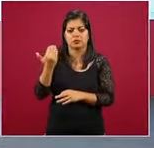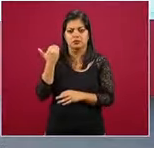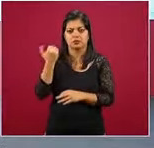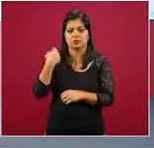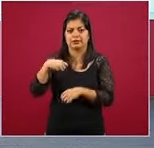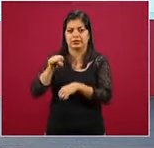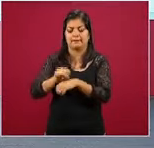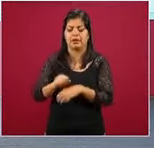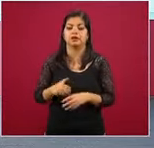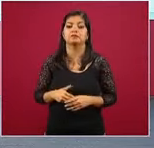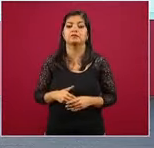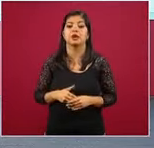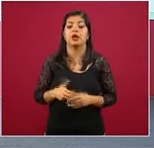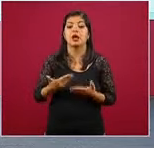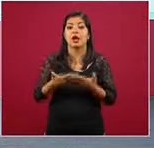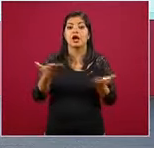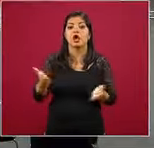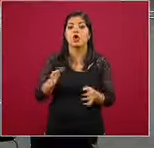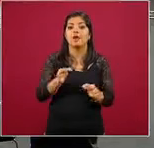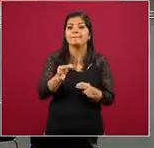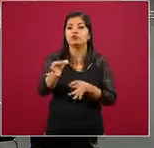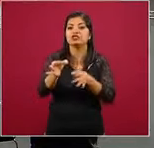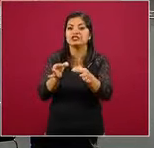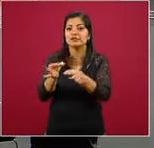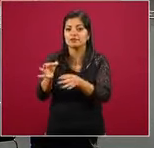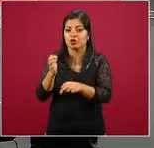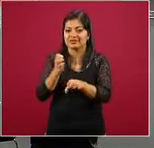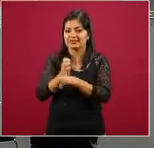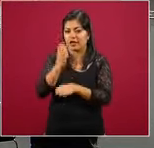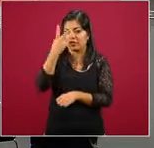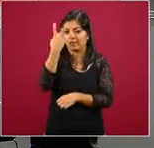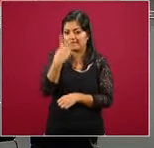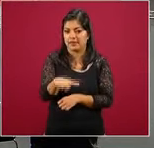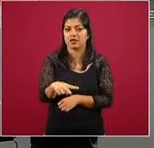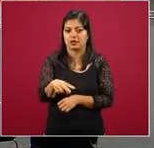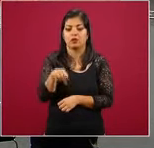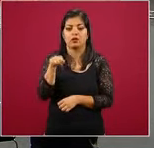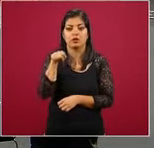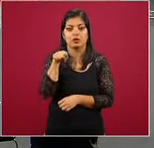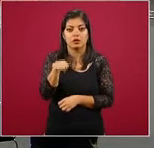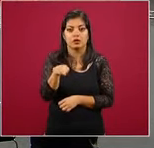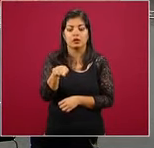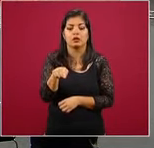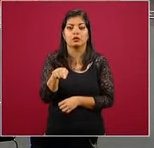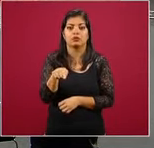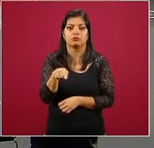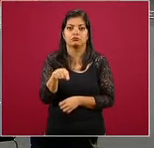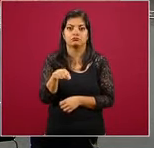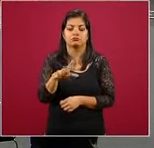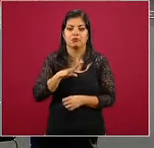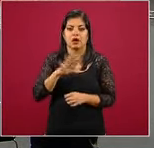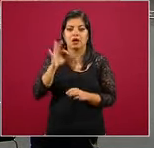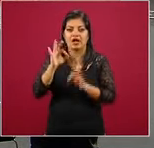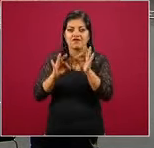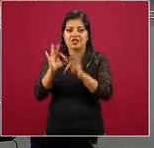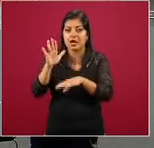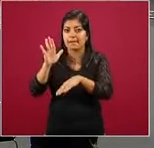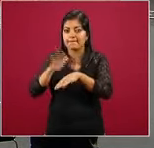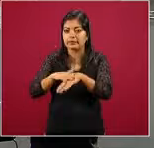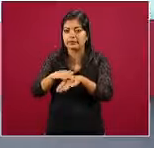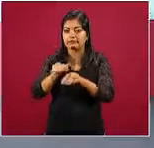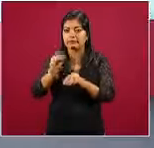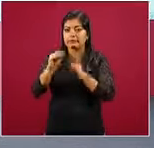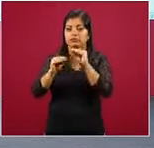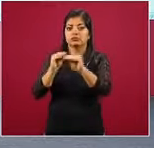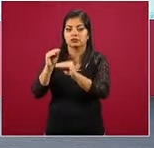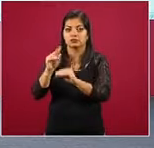semanas. Vamos a ver los municipios del Estado de México que en su momento contribuyen a esta gráfica de manera más importante.